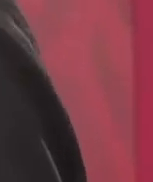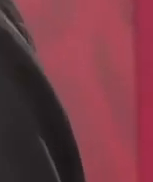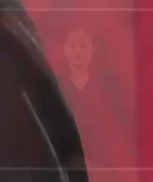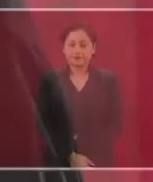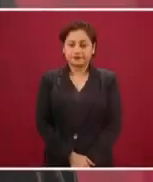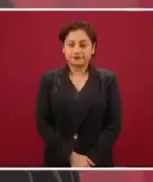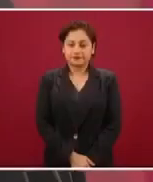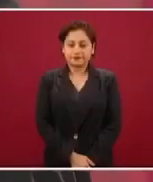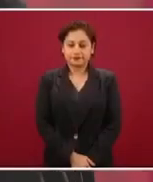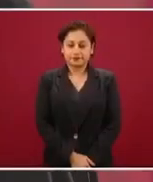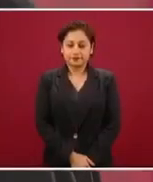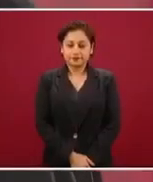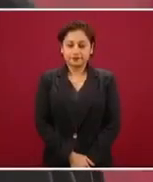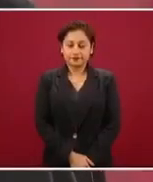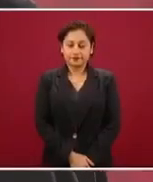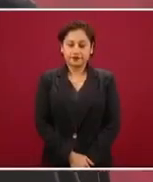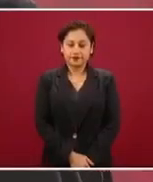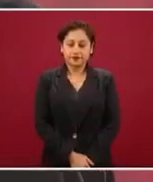Al final de cuentas,